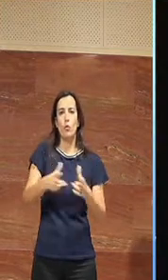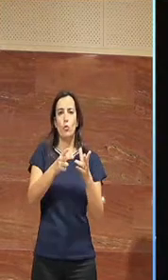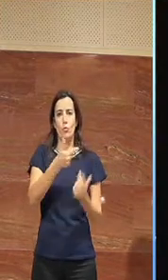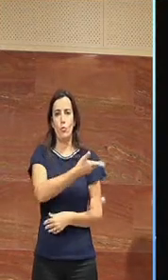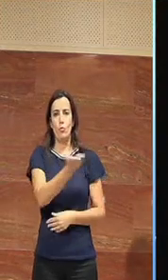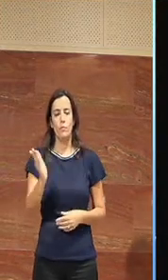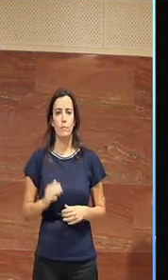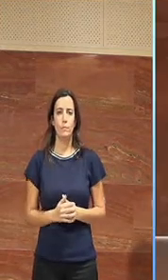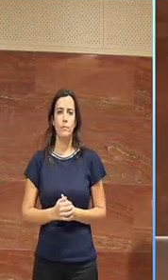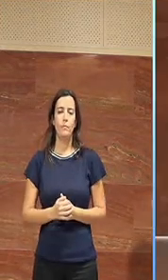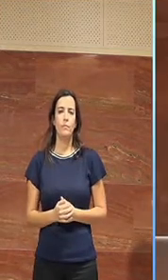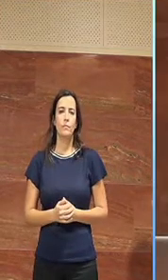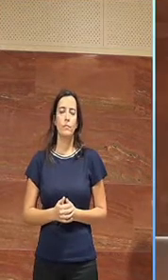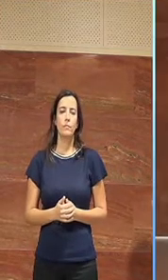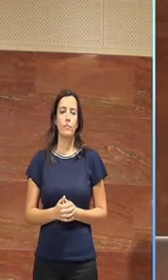población.